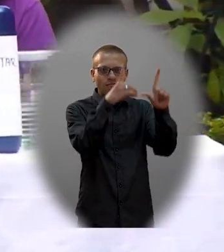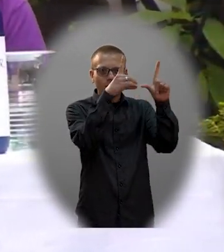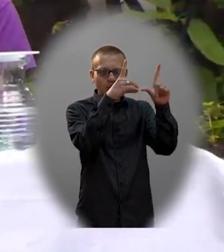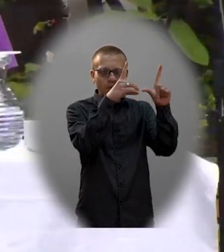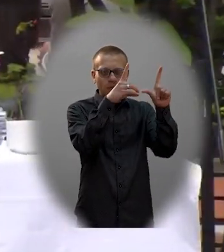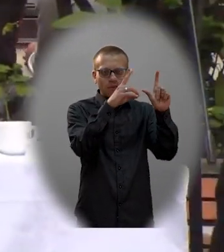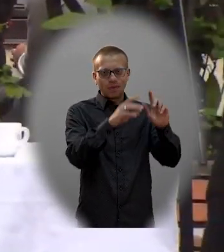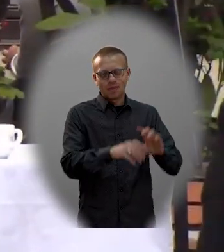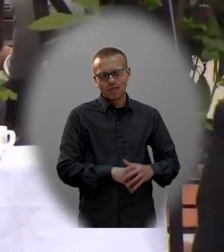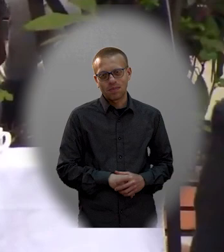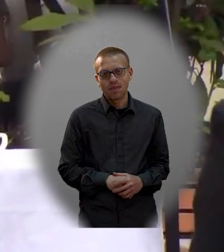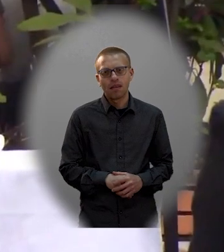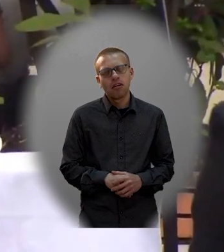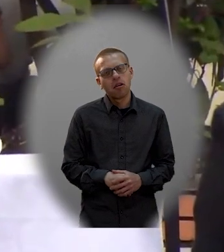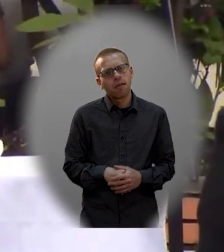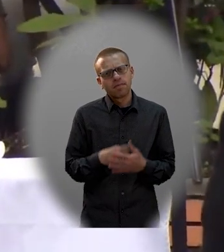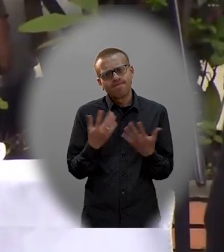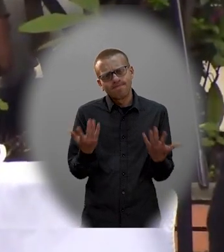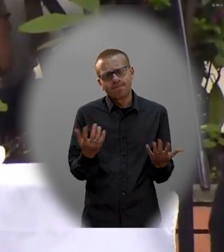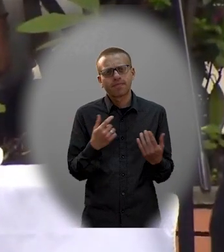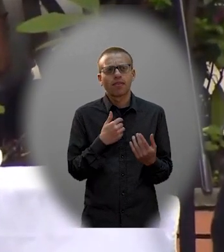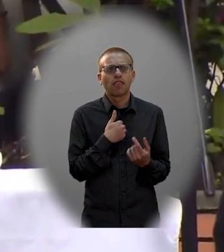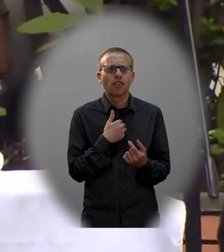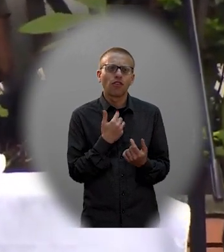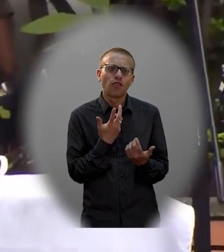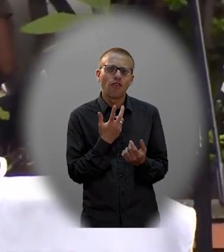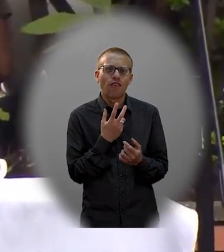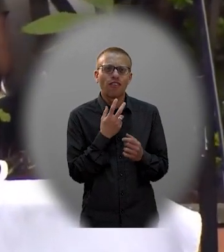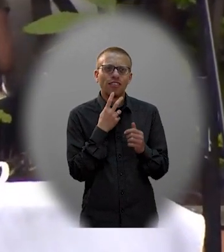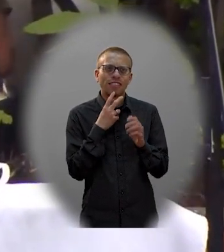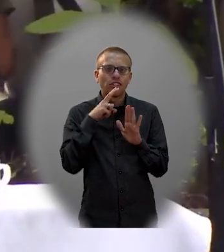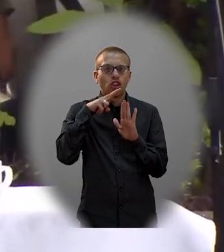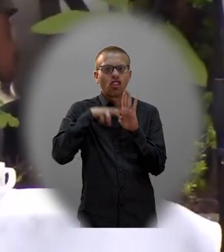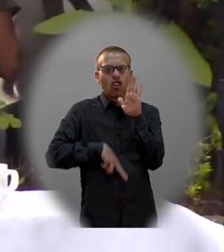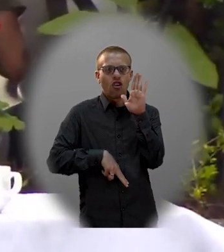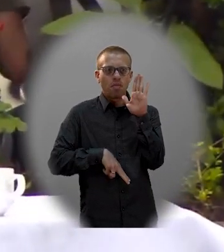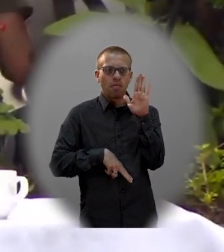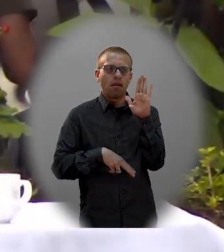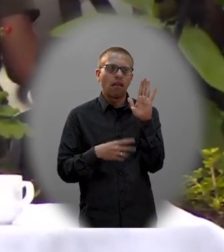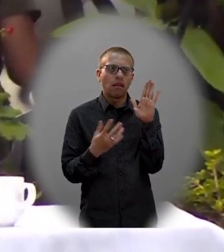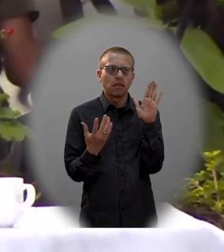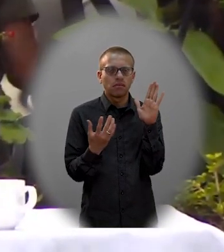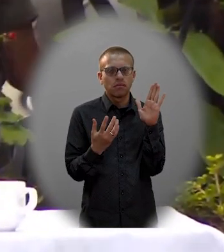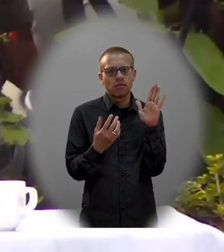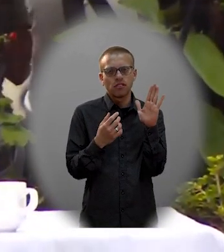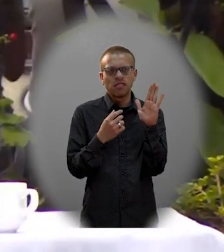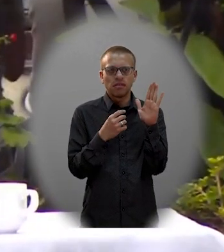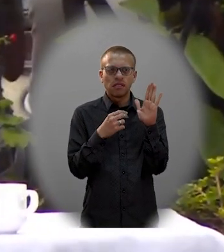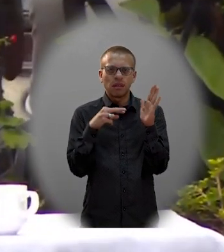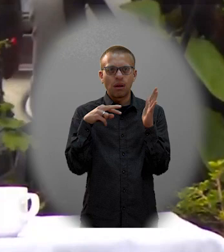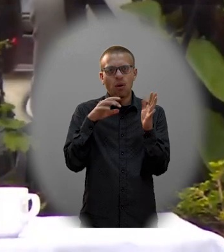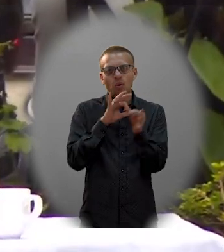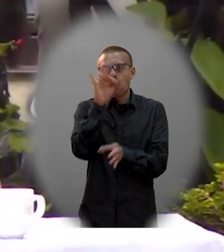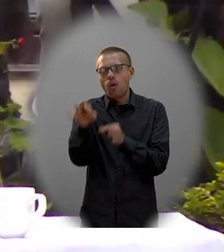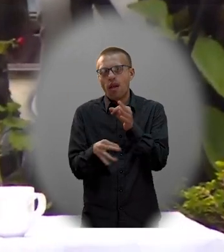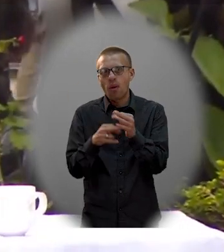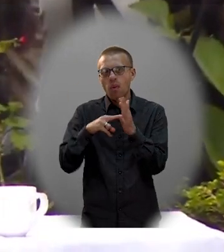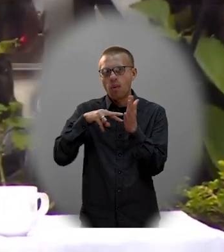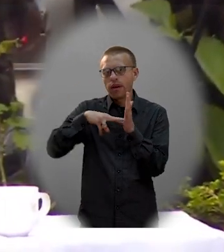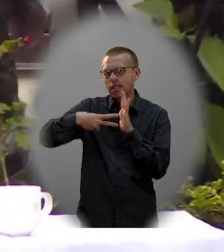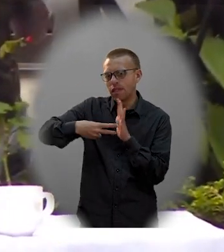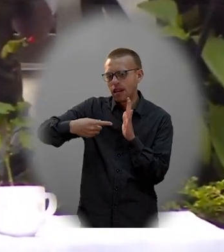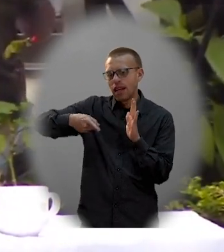Bueno, yo no voy a poner una definición normativa de lo que es el cuidado. Creo que el cuidado hay que leerlo siempre de manera